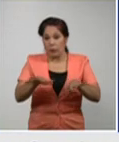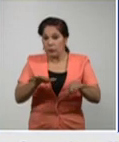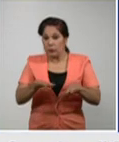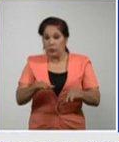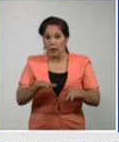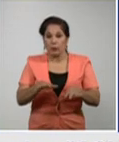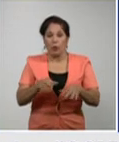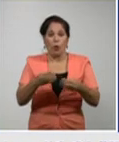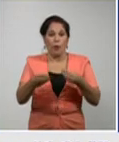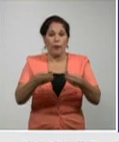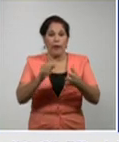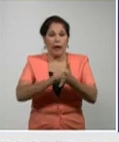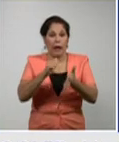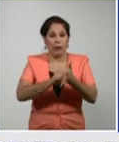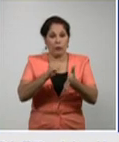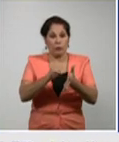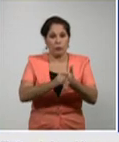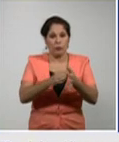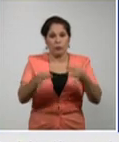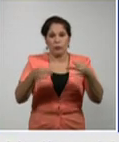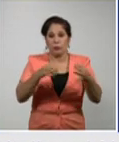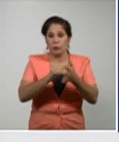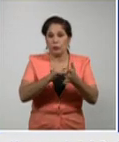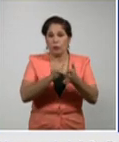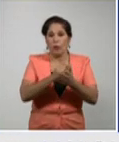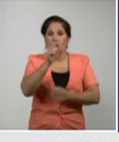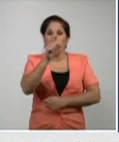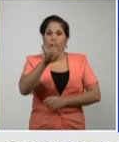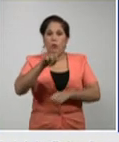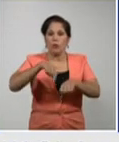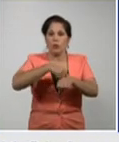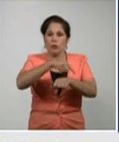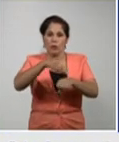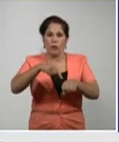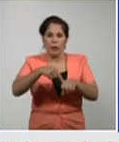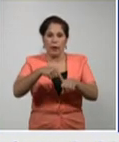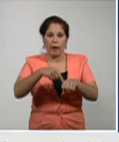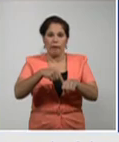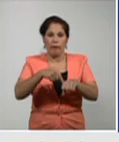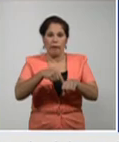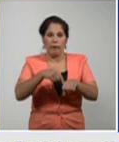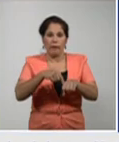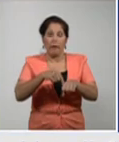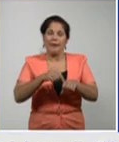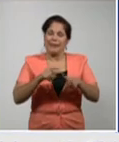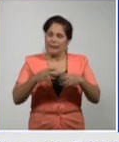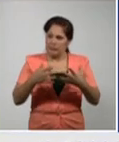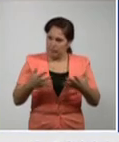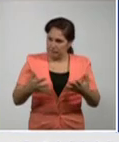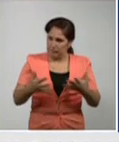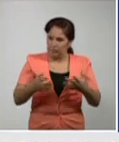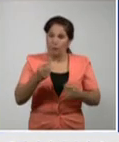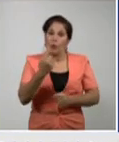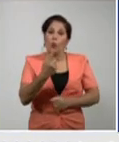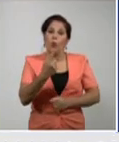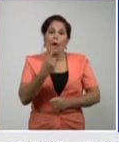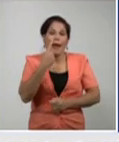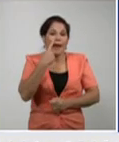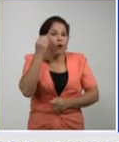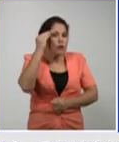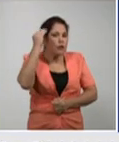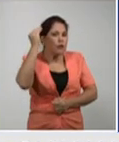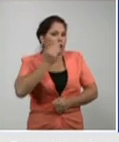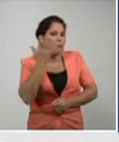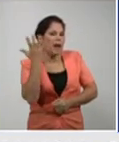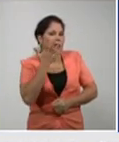cartón hasta 14 horas, en contacto. Lo que pasa es que una cosa es que yo identifique